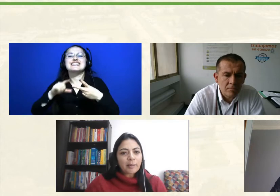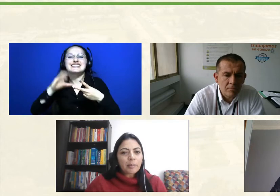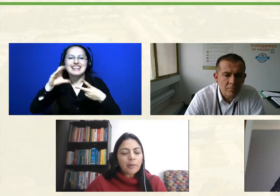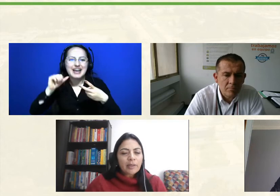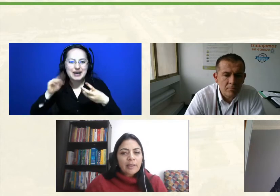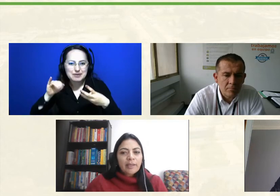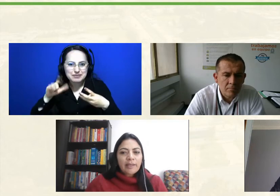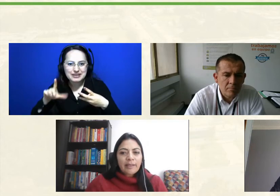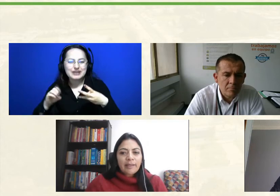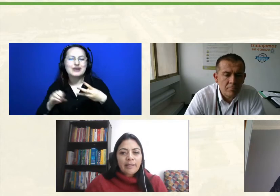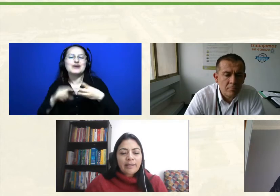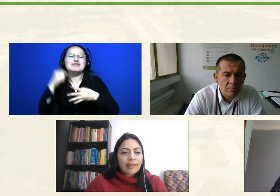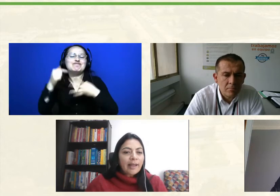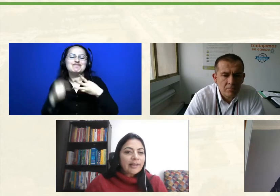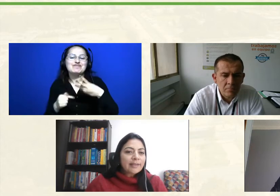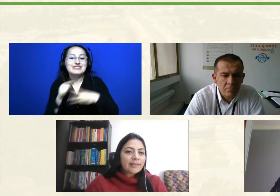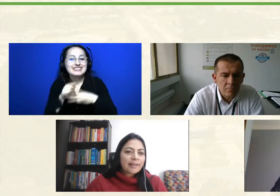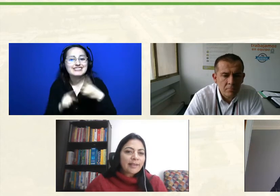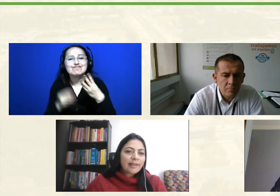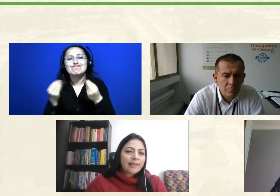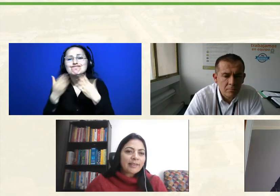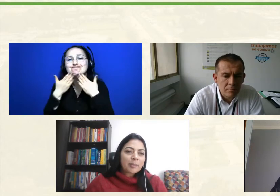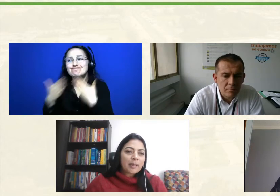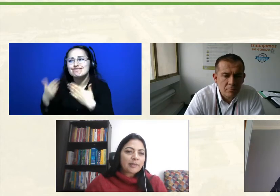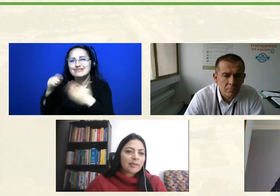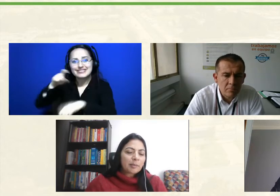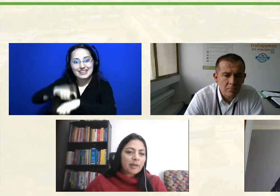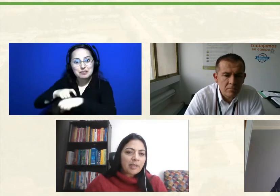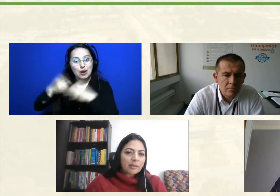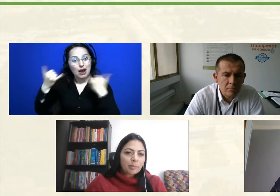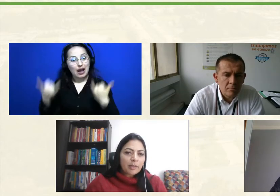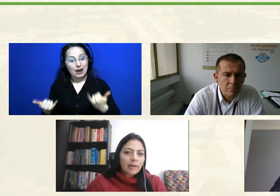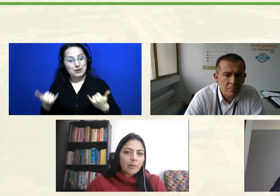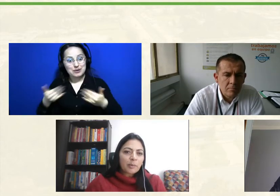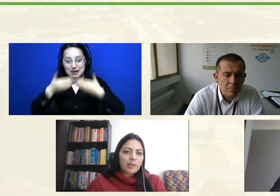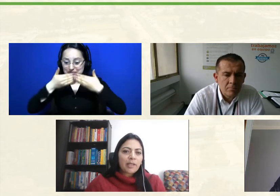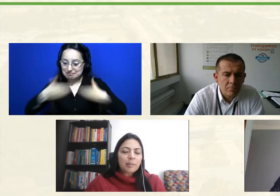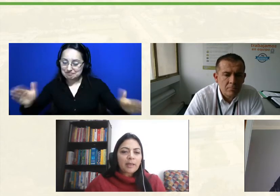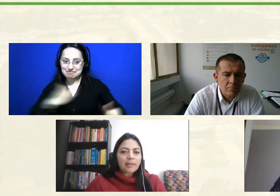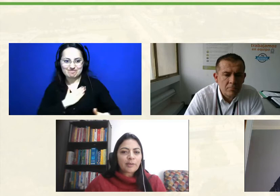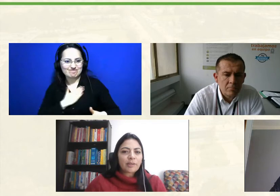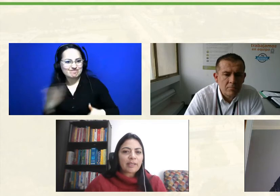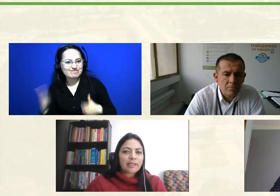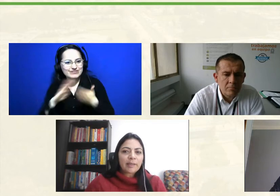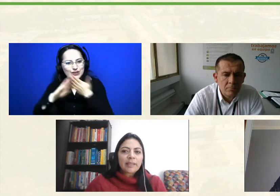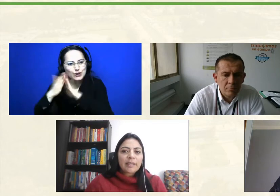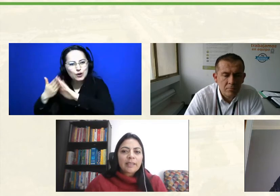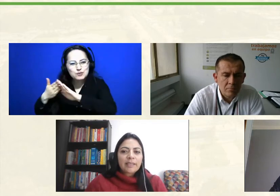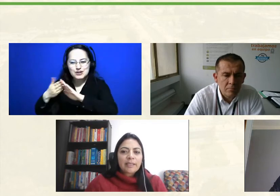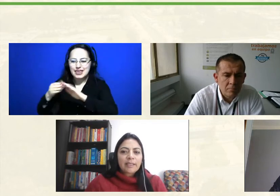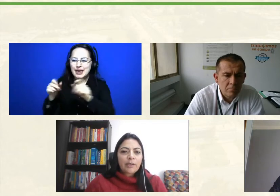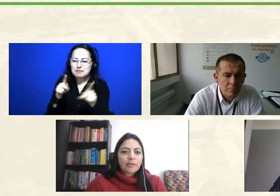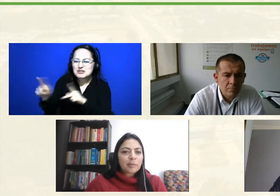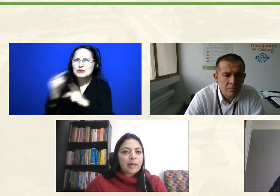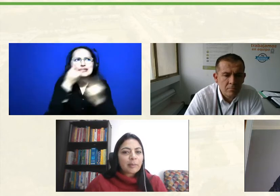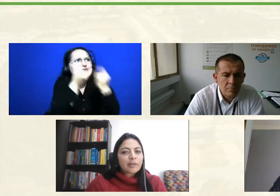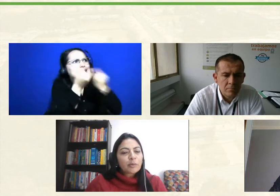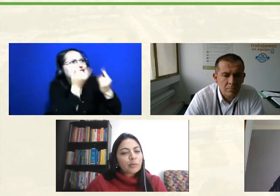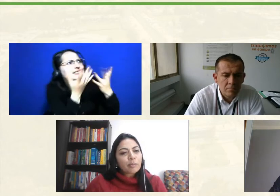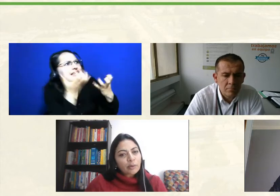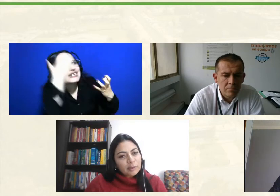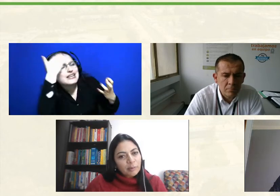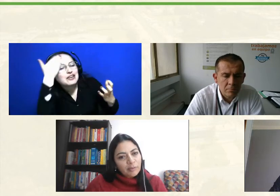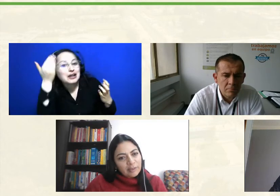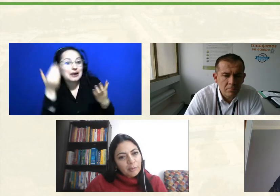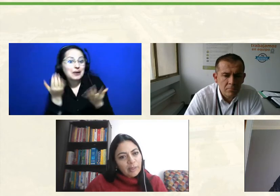este tiempo. Queda este espacio siempre abierto para la comunidad, para la ciudadanía, y los esperamos en